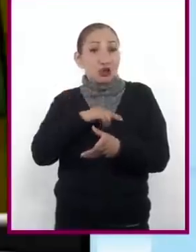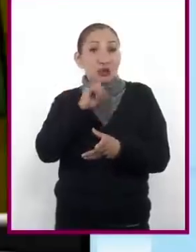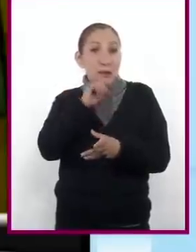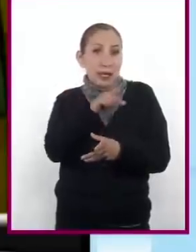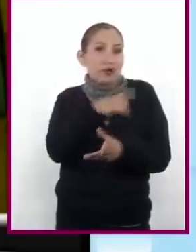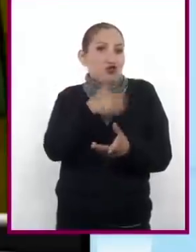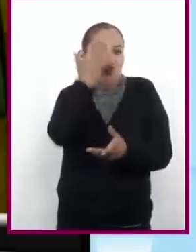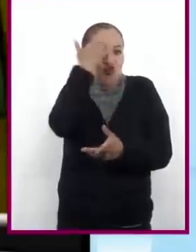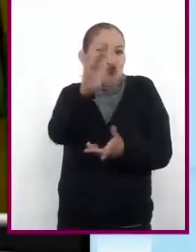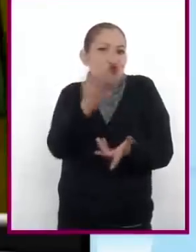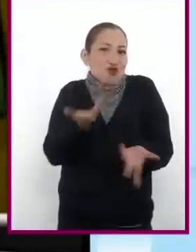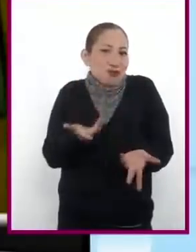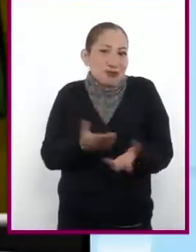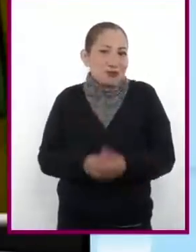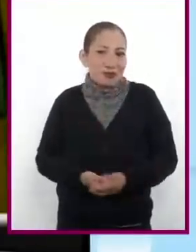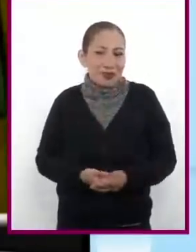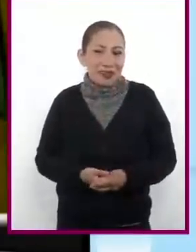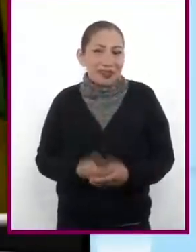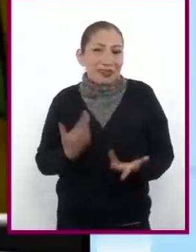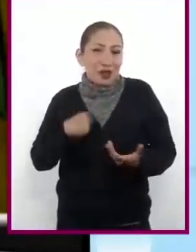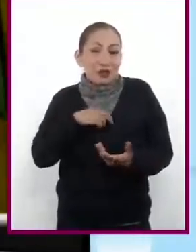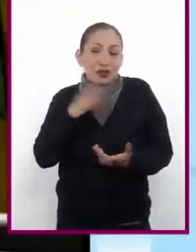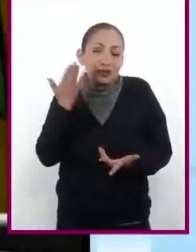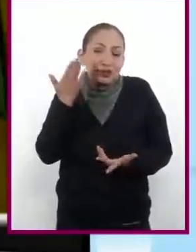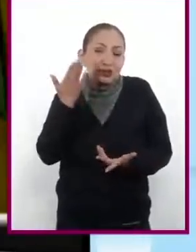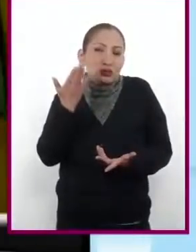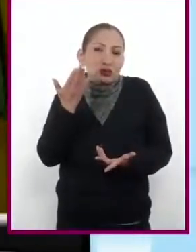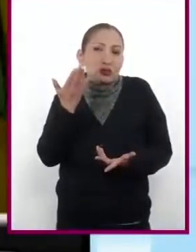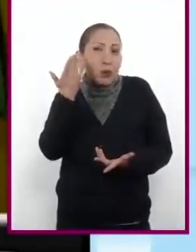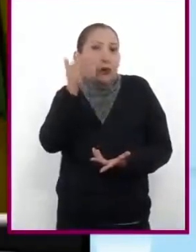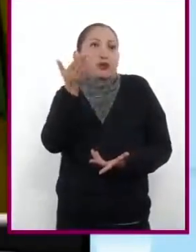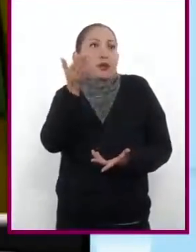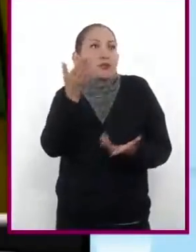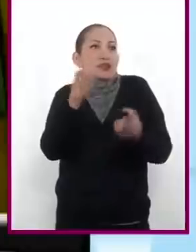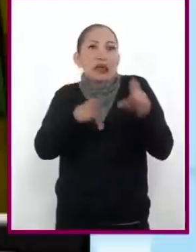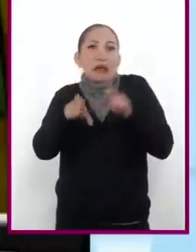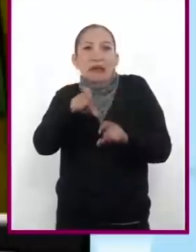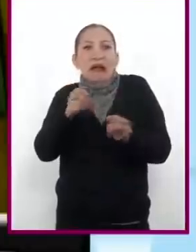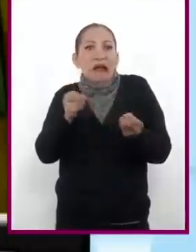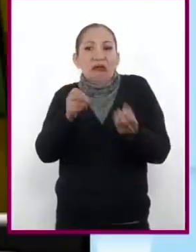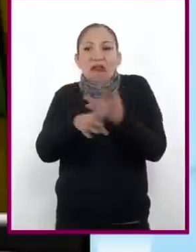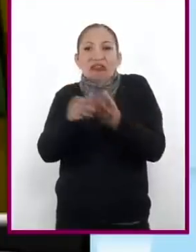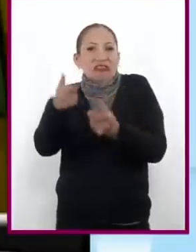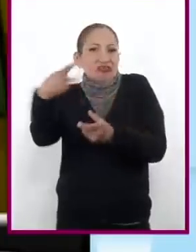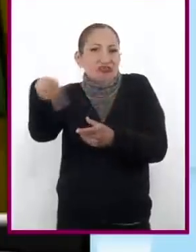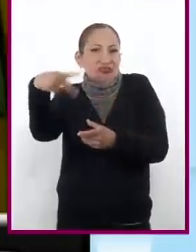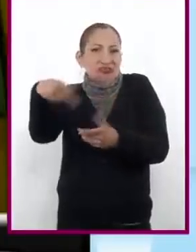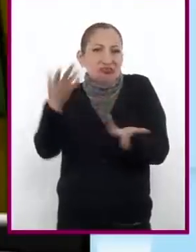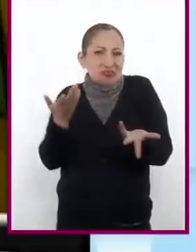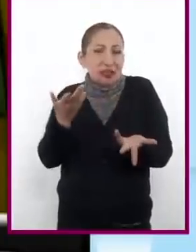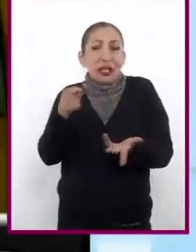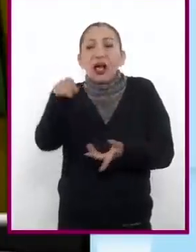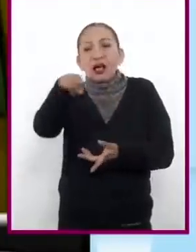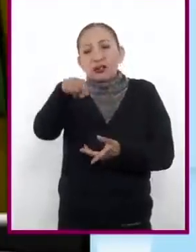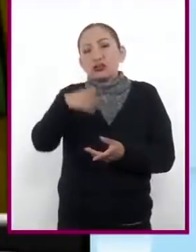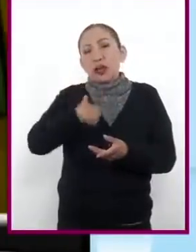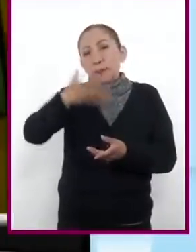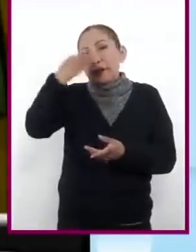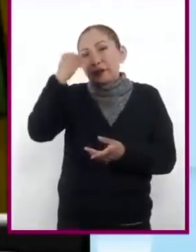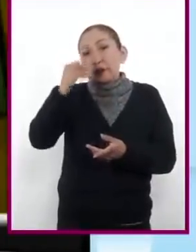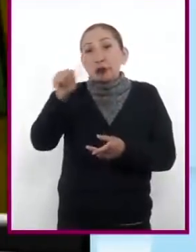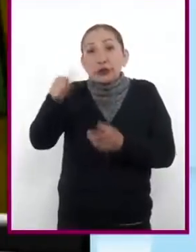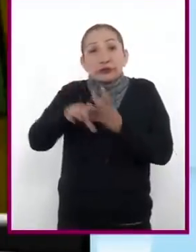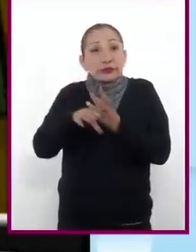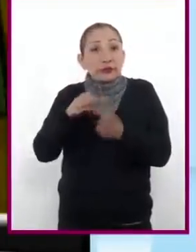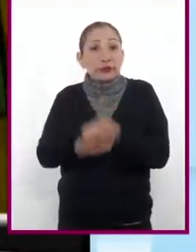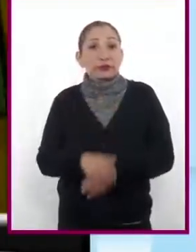de veras no conocemos, que vamos a saber nosotros de químicas, de todo eso. Entonces ellos son los que están